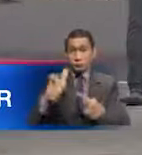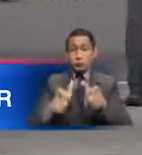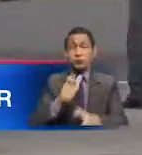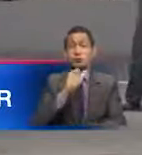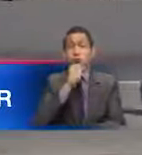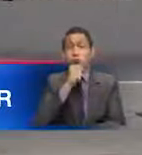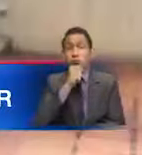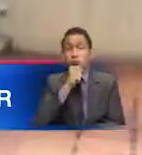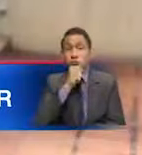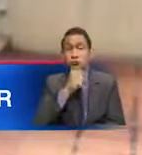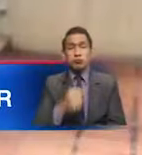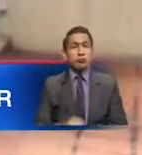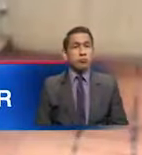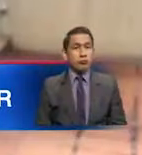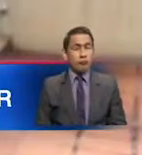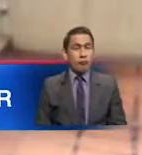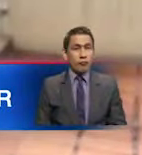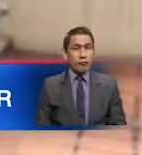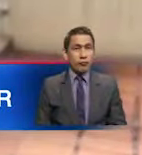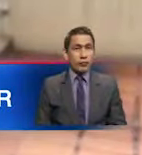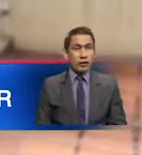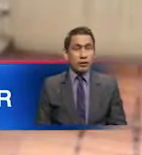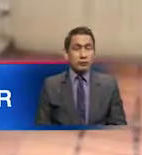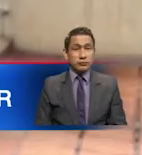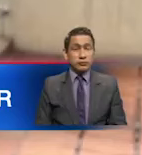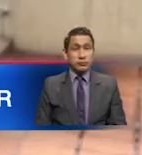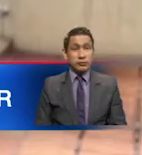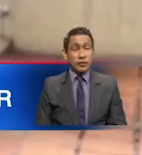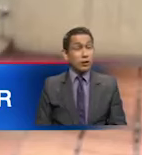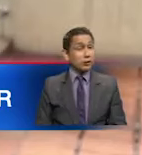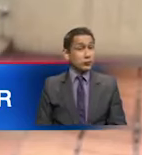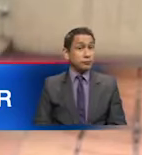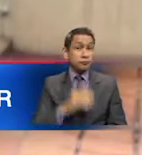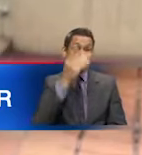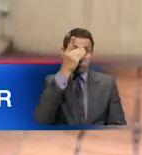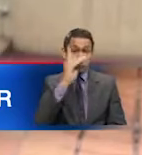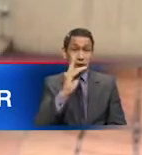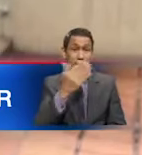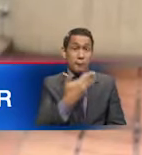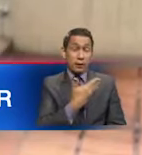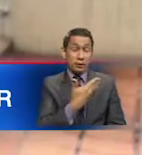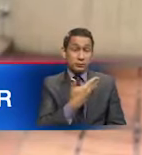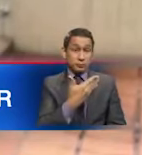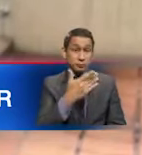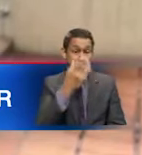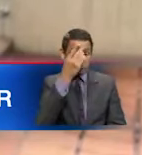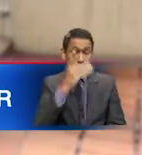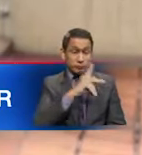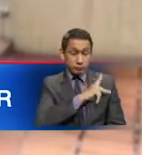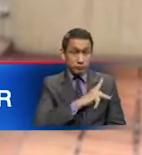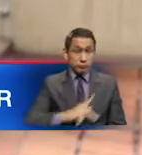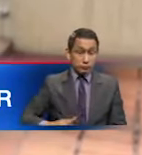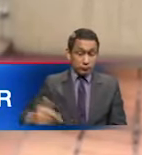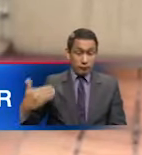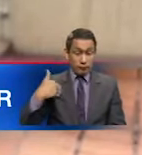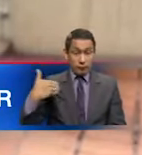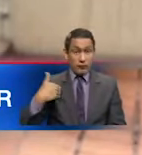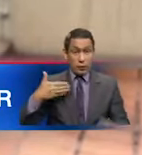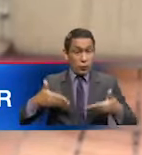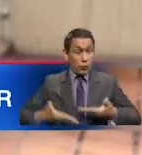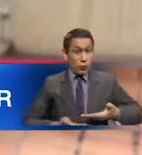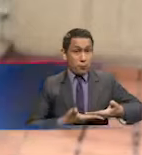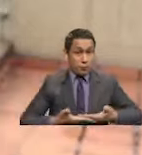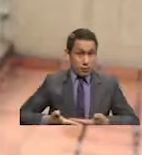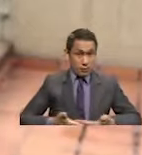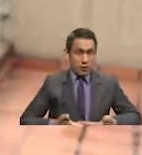de pediatría. Sin embargo, aunque es una decisión personal tener o no un hijo, todos estos cambios demográficos